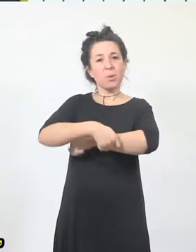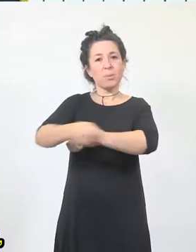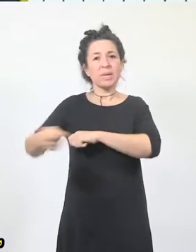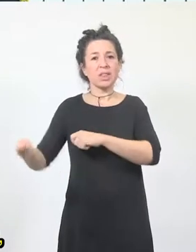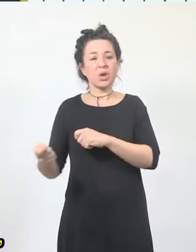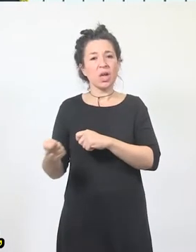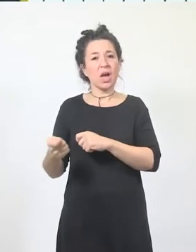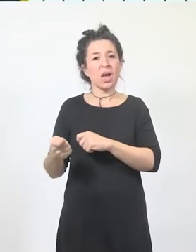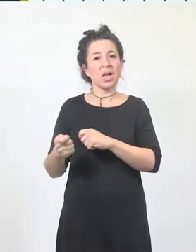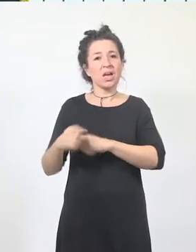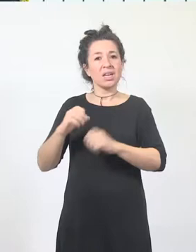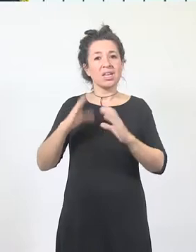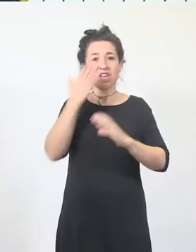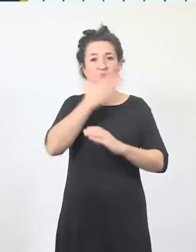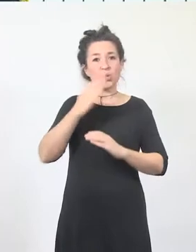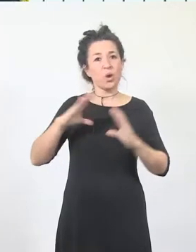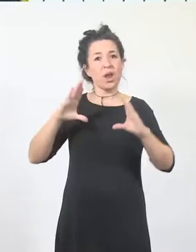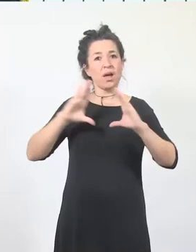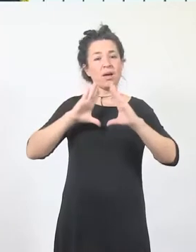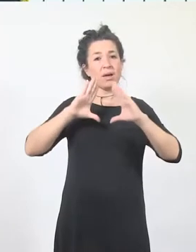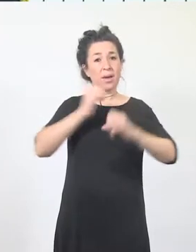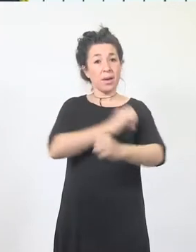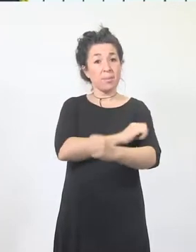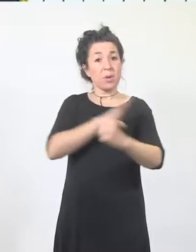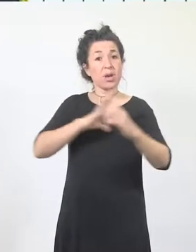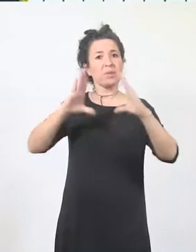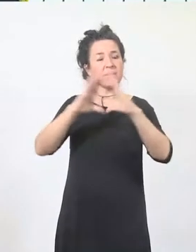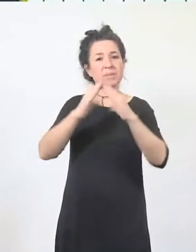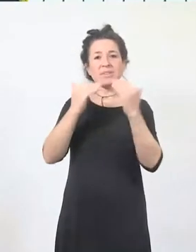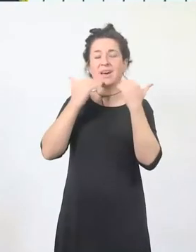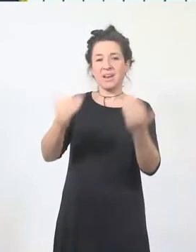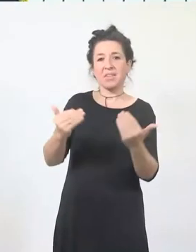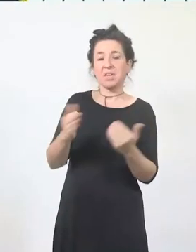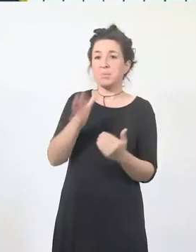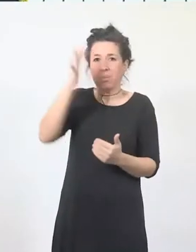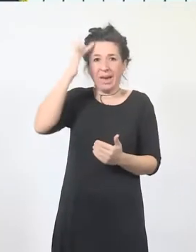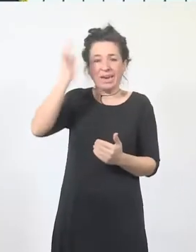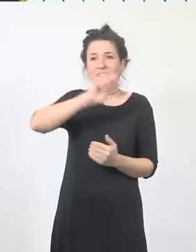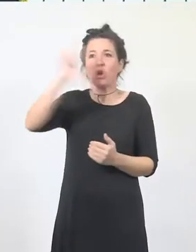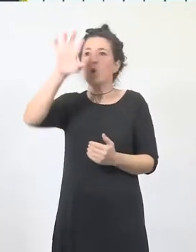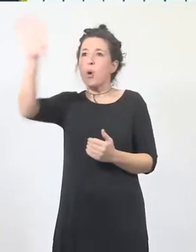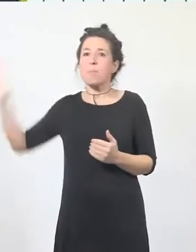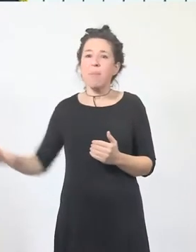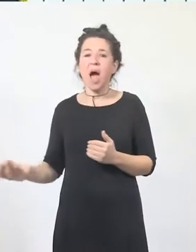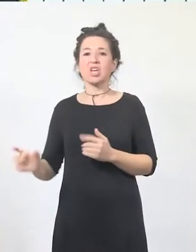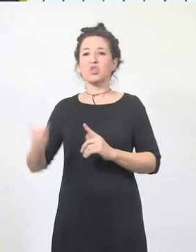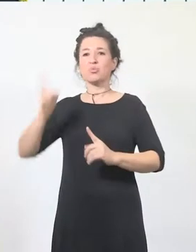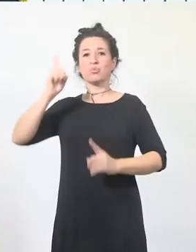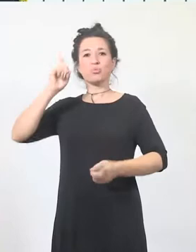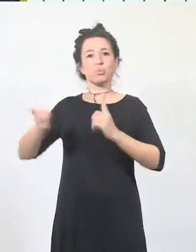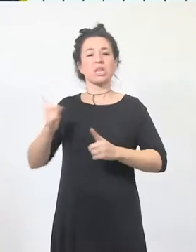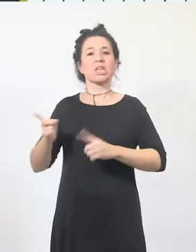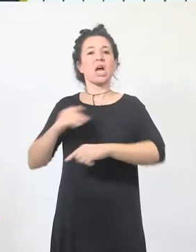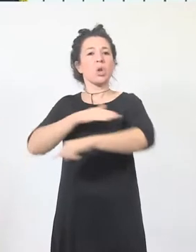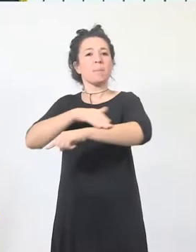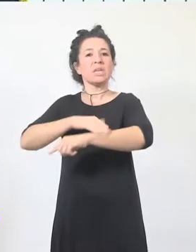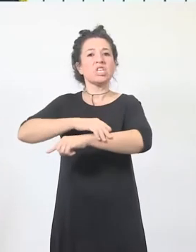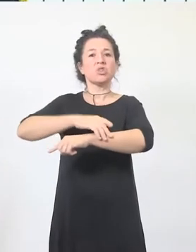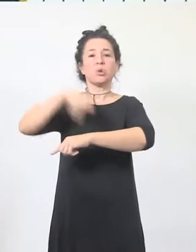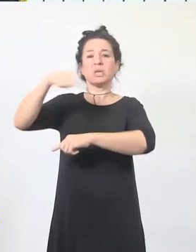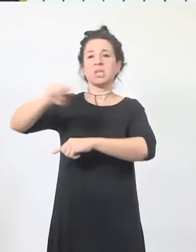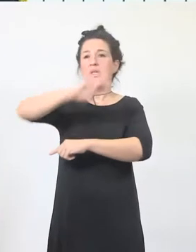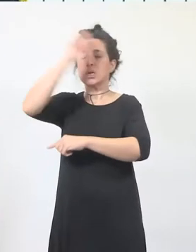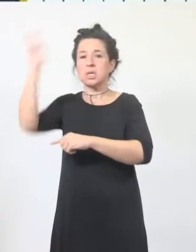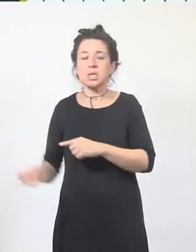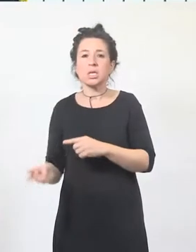Feminista de Gasteiz, pero cada vez que tenemos una visita de algún otro mandatario de otro lugar, tenemos noticias por medio de la